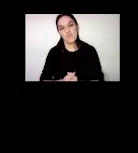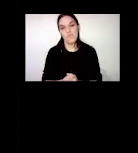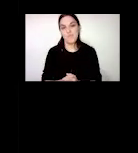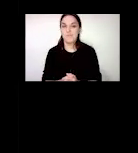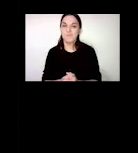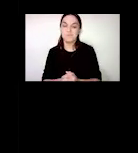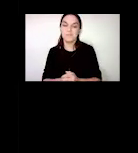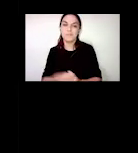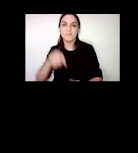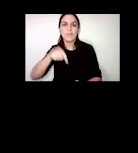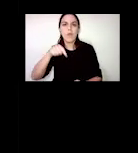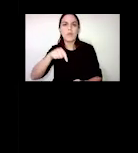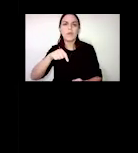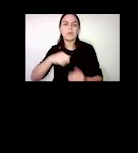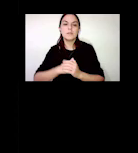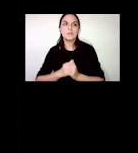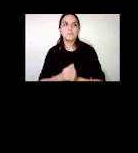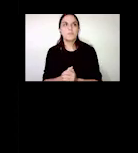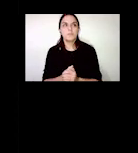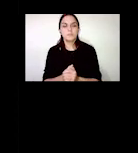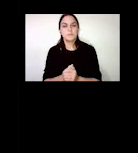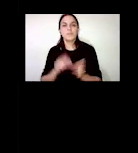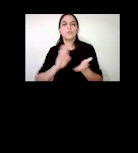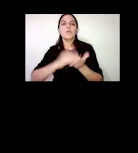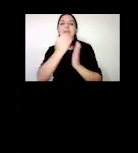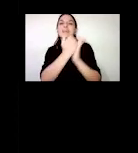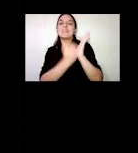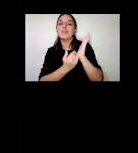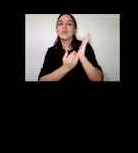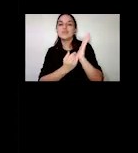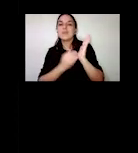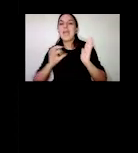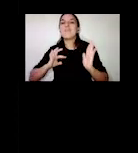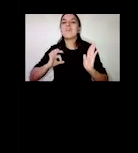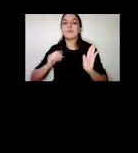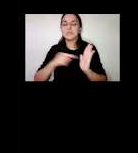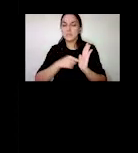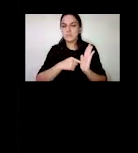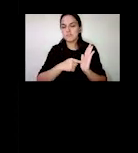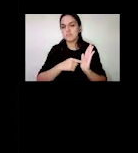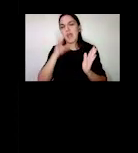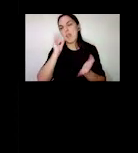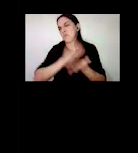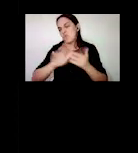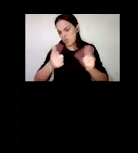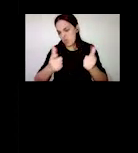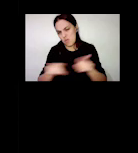Vamos ahora a los criterios de evaluación. Acá tampoco hubo ninguna novedad. Comenzamos con